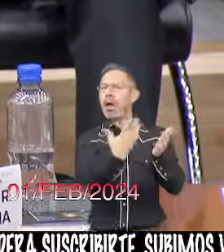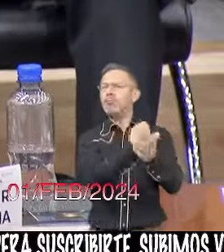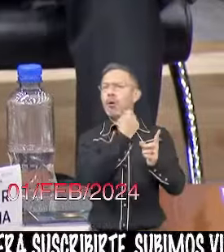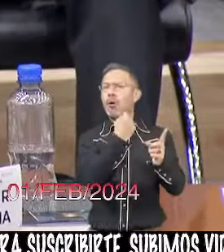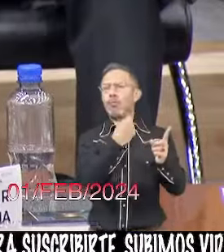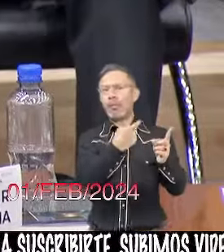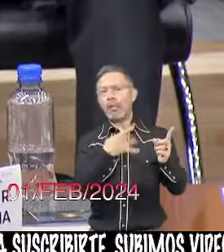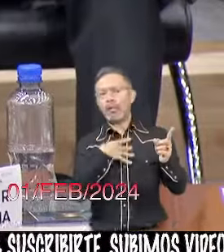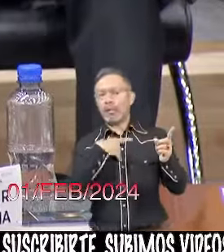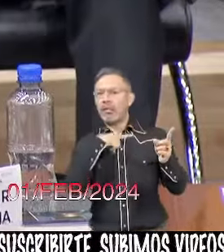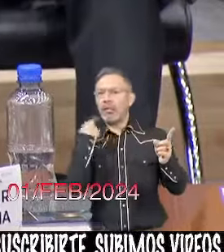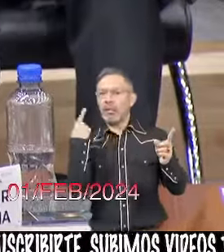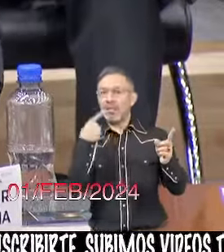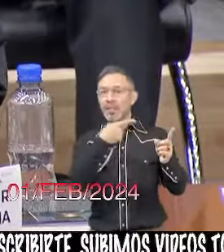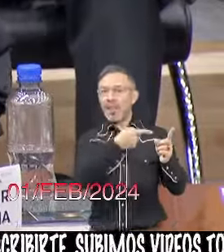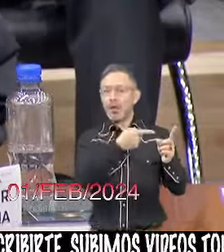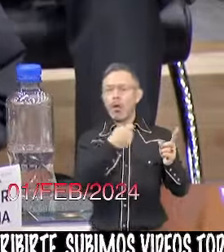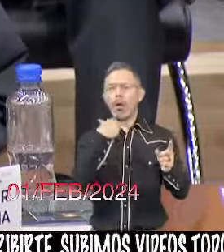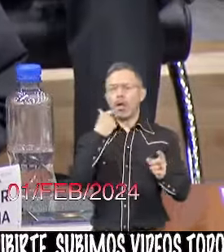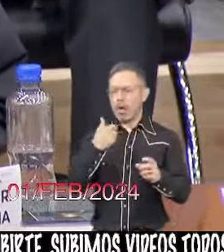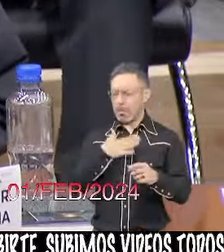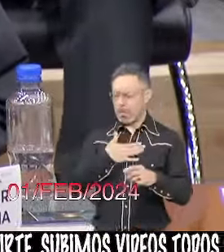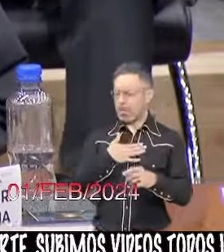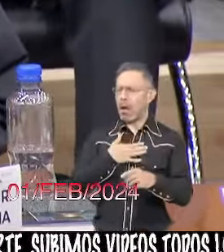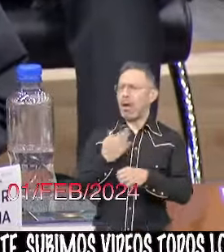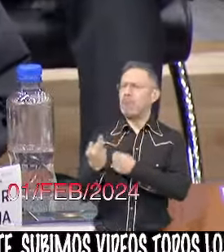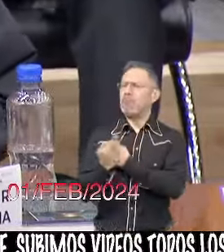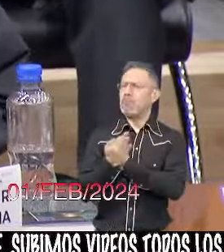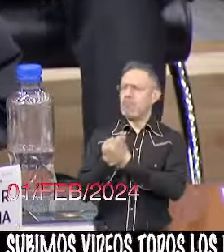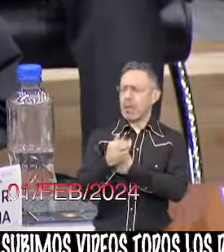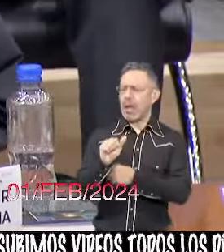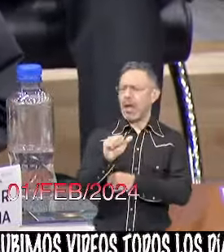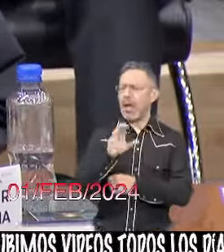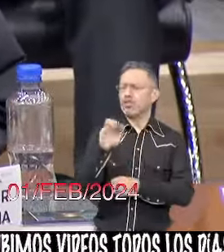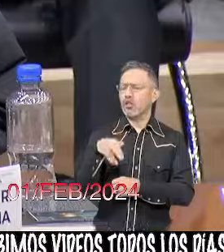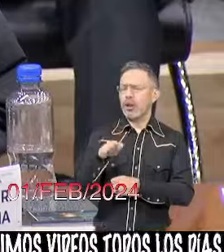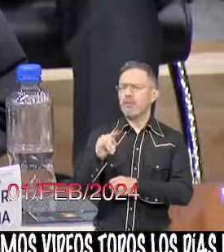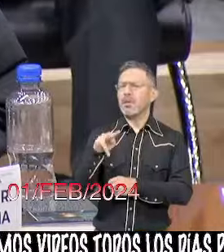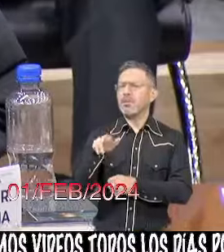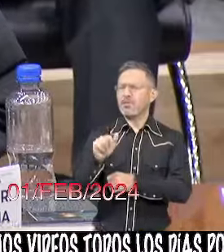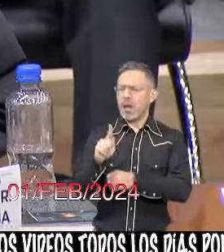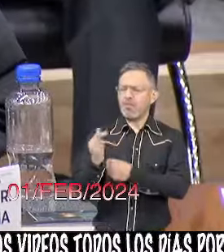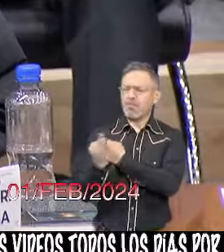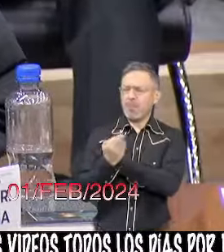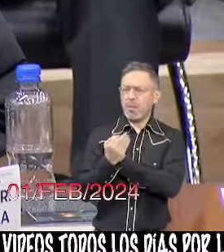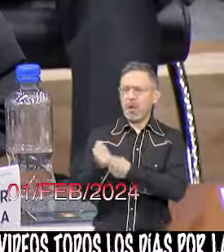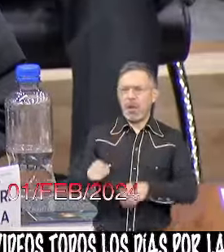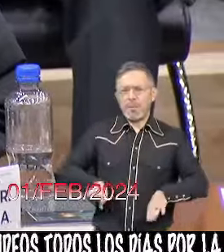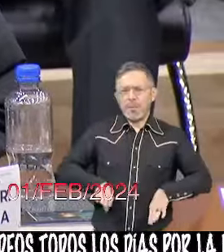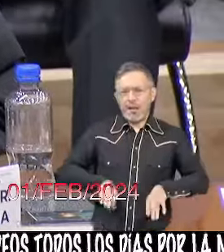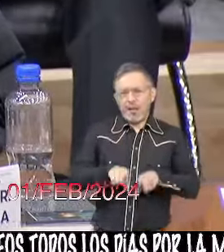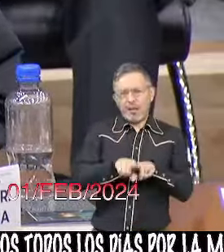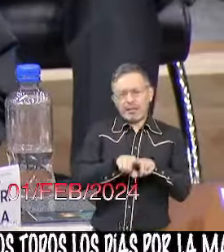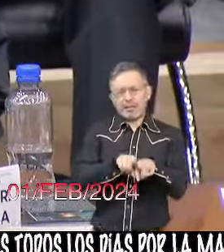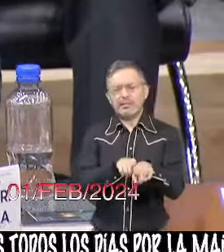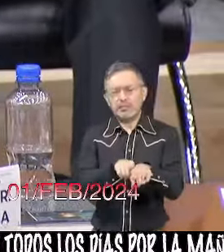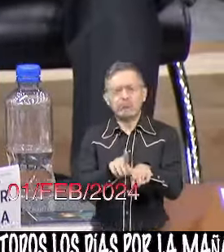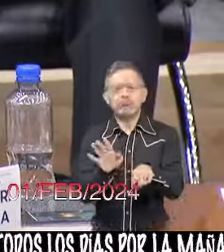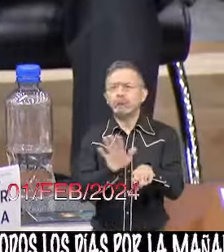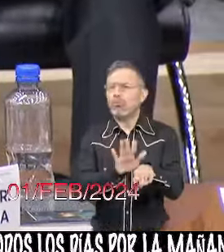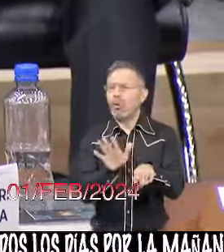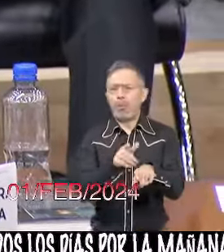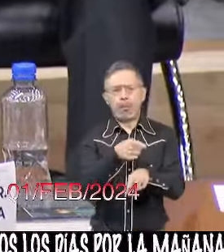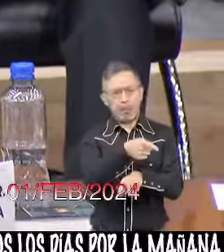ninguna condición de ventaja. Ella ganó como ser humano competente, capaz, de